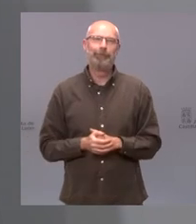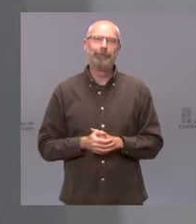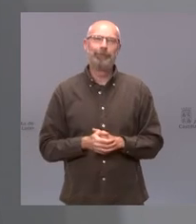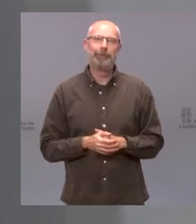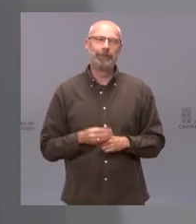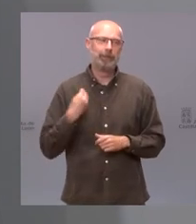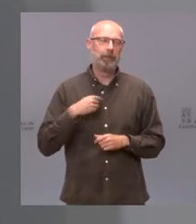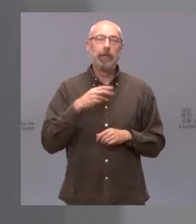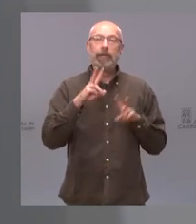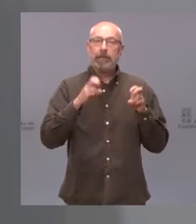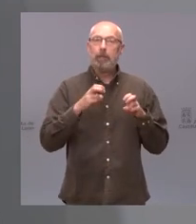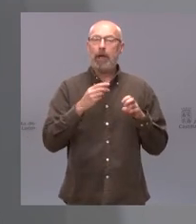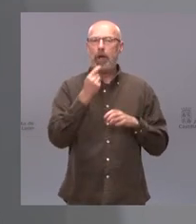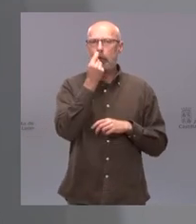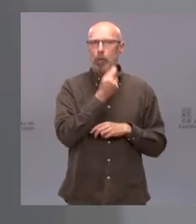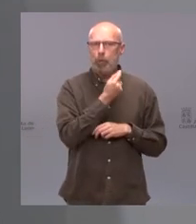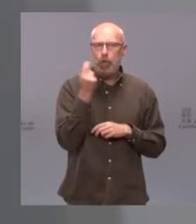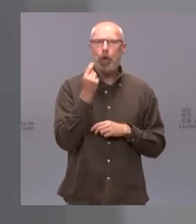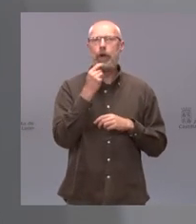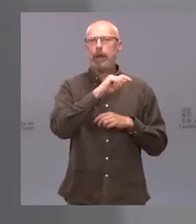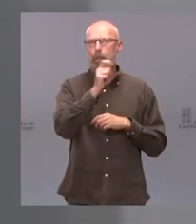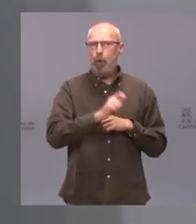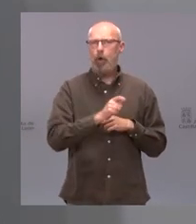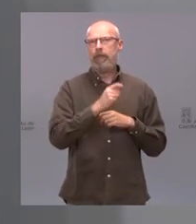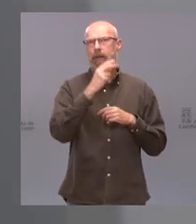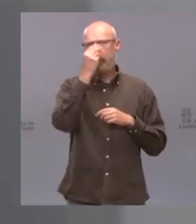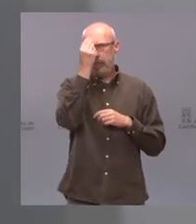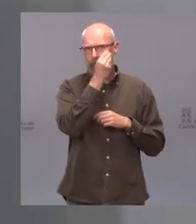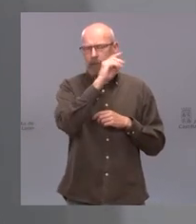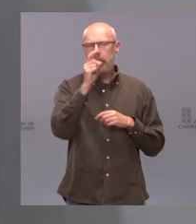pueden celebrar de acuerdo a las limitaciones que están en el aforo.